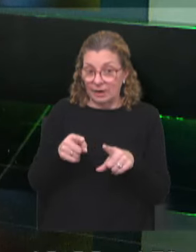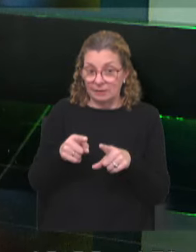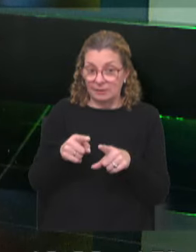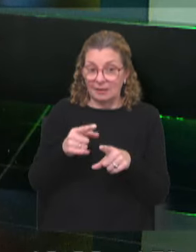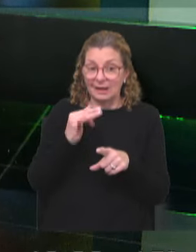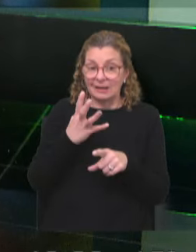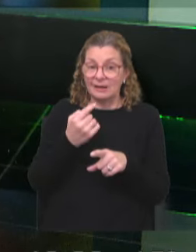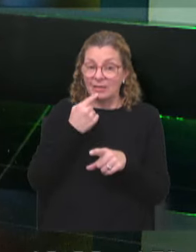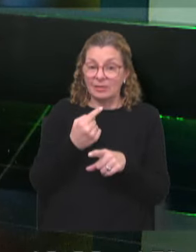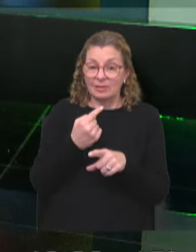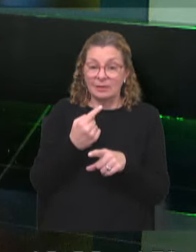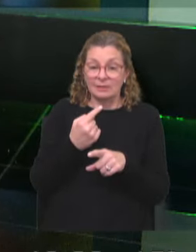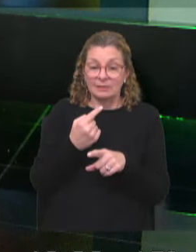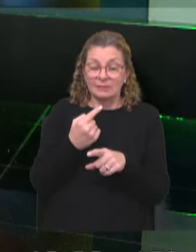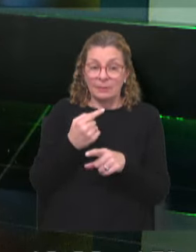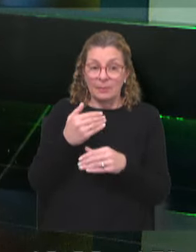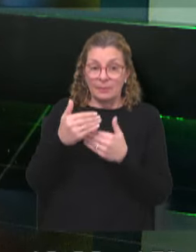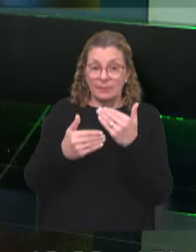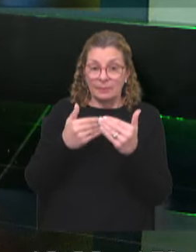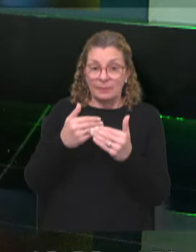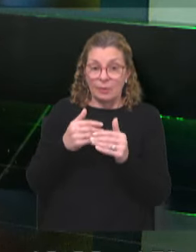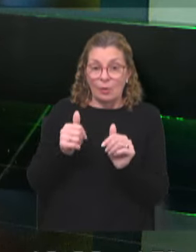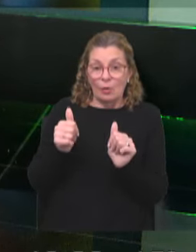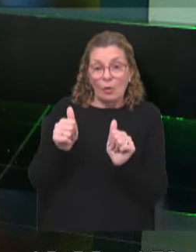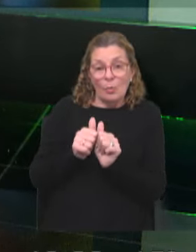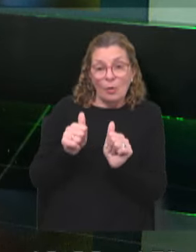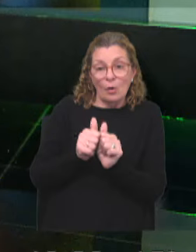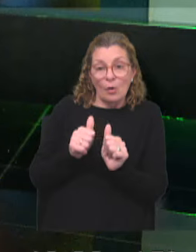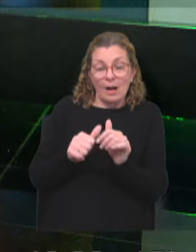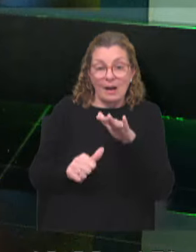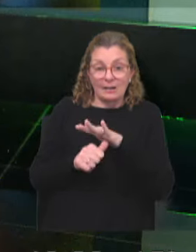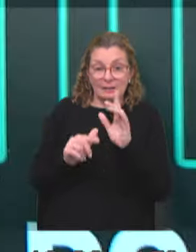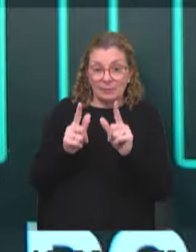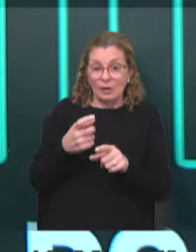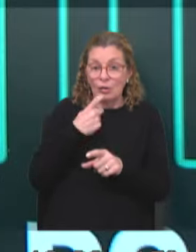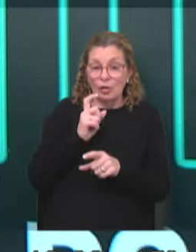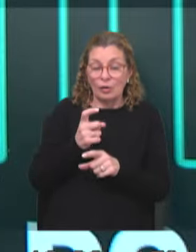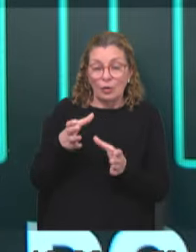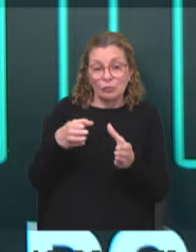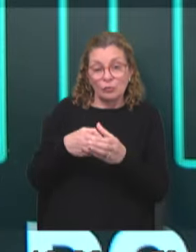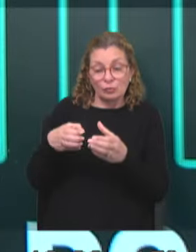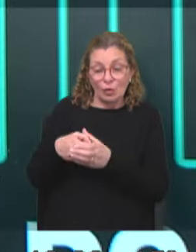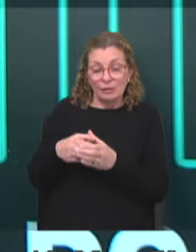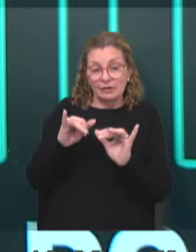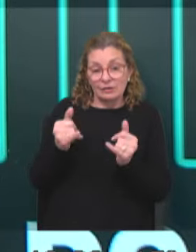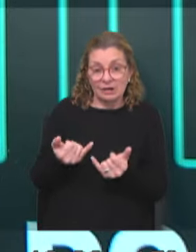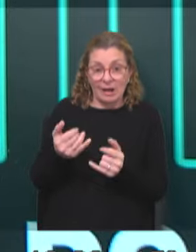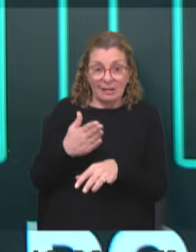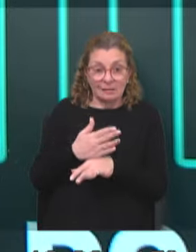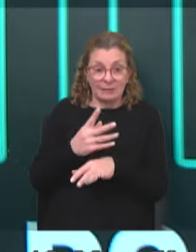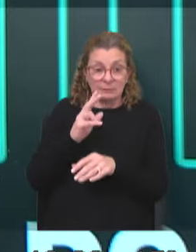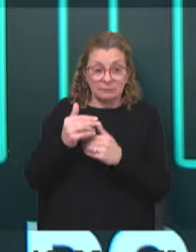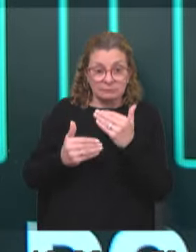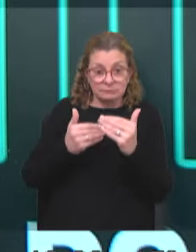Establece que se va parando como un colíder del partido Colorado no es decir estas reuniones que que está teniendo está dando